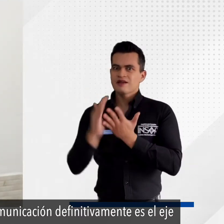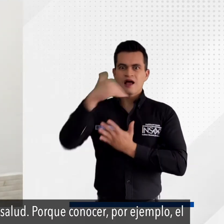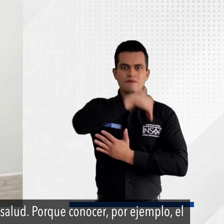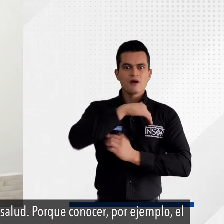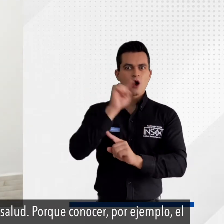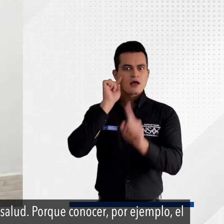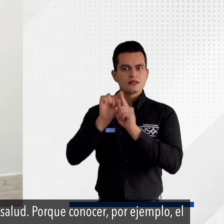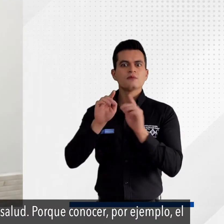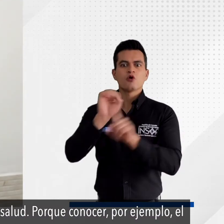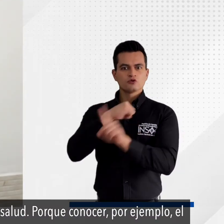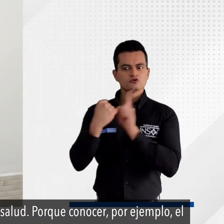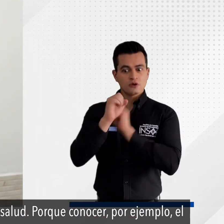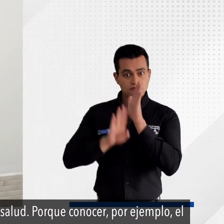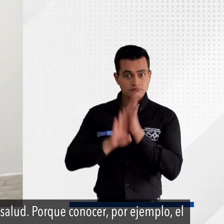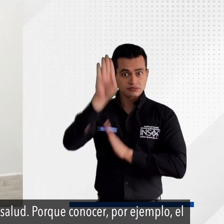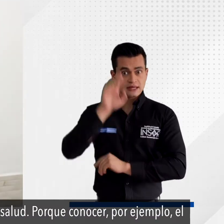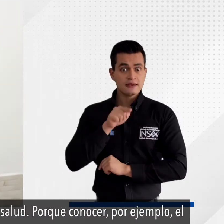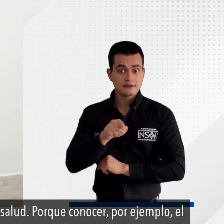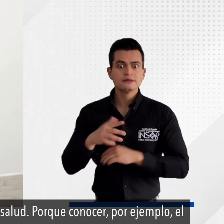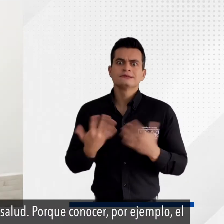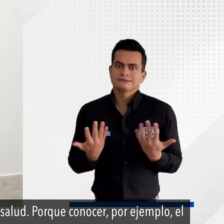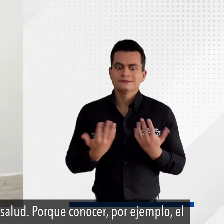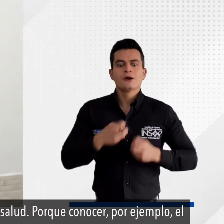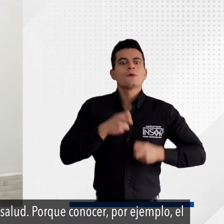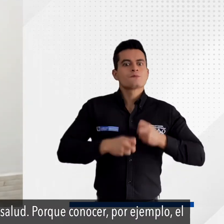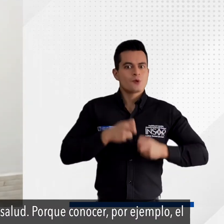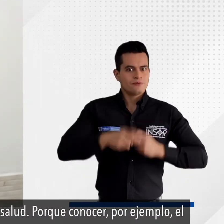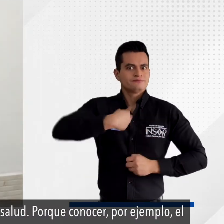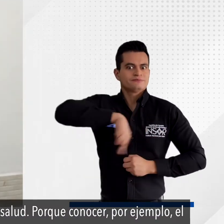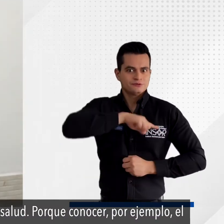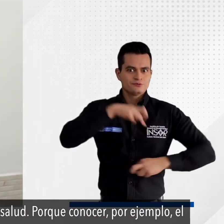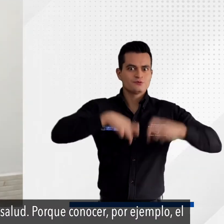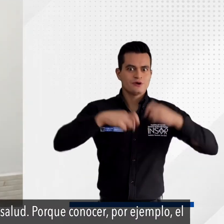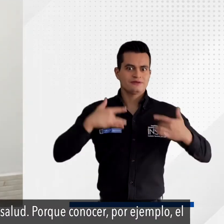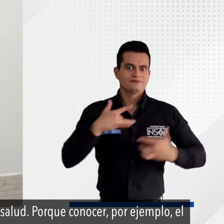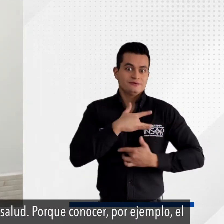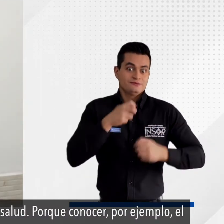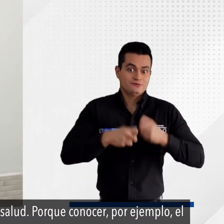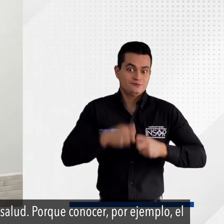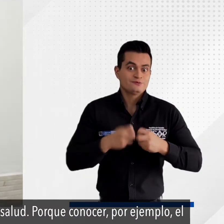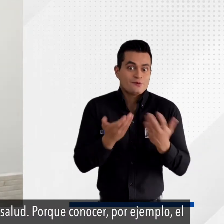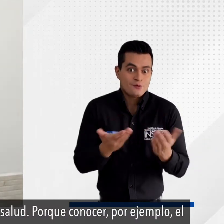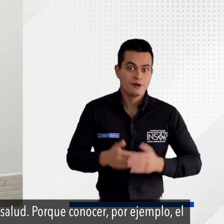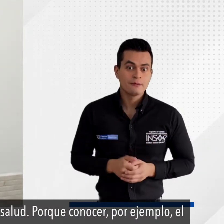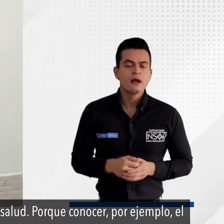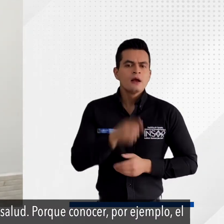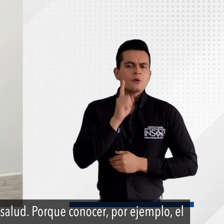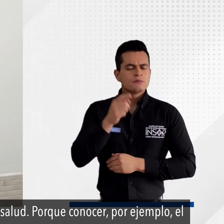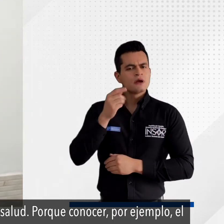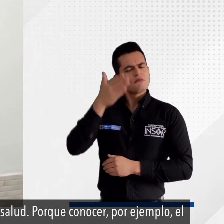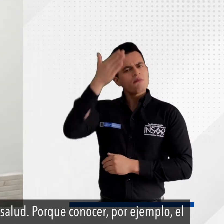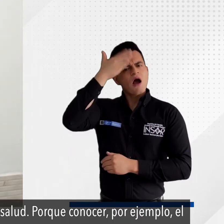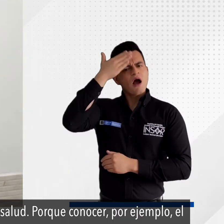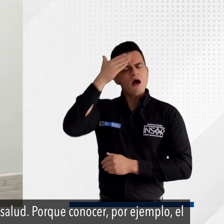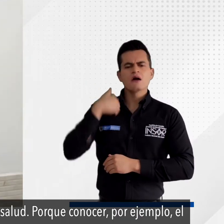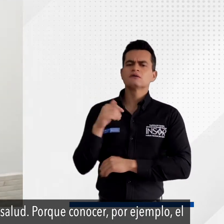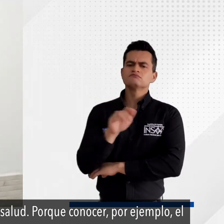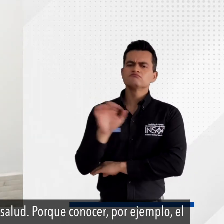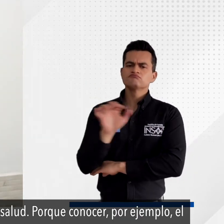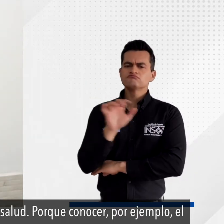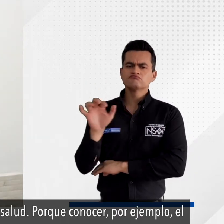sociedad, aquí tenemos problemas los profesionales de la salud, porque conocer, por ejemplo, el abecedario con el cual